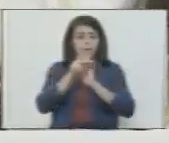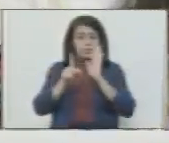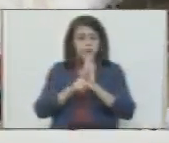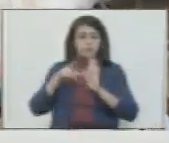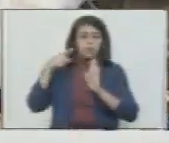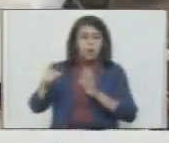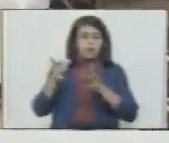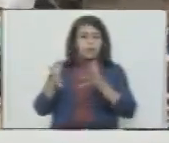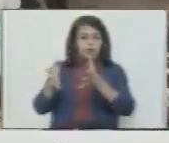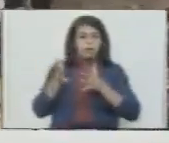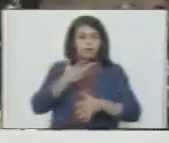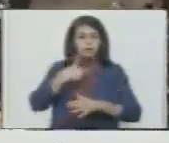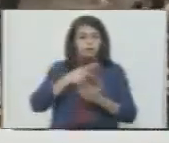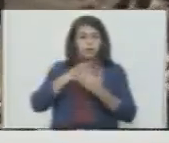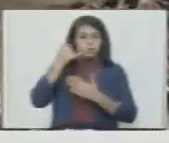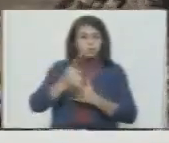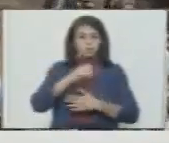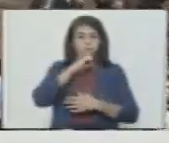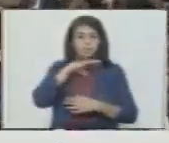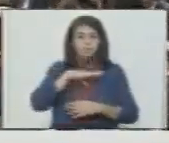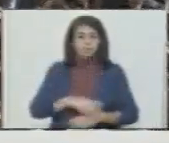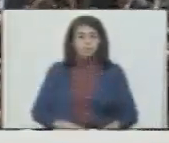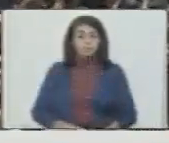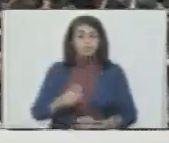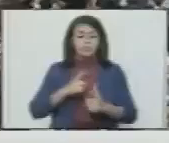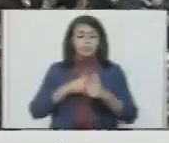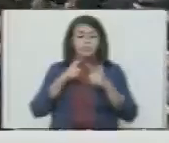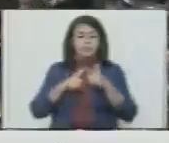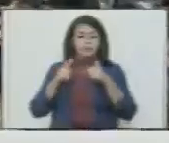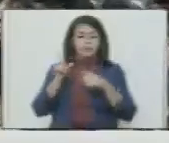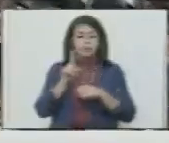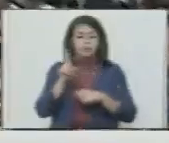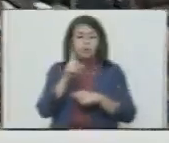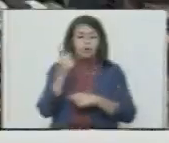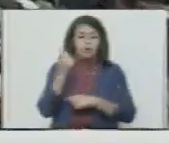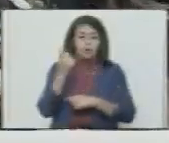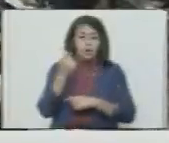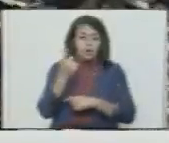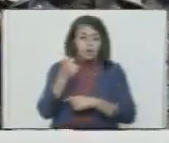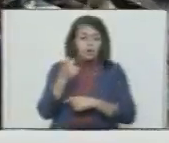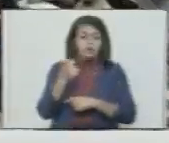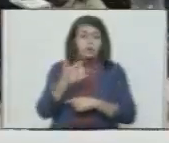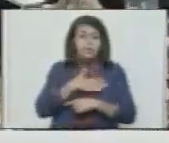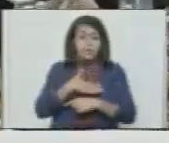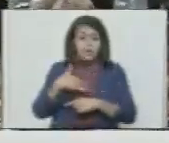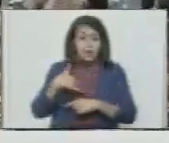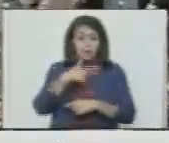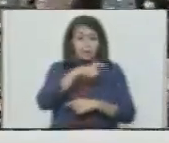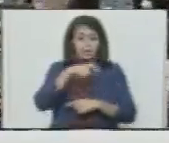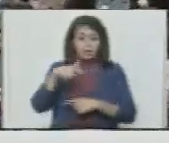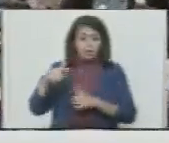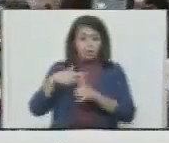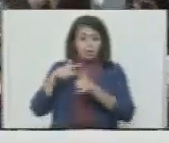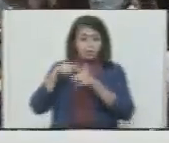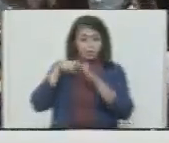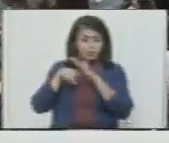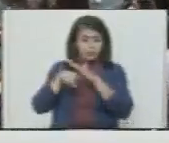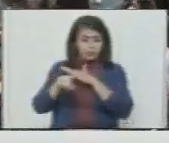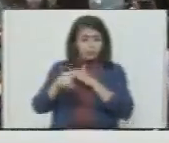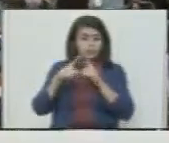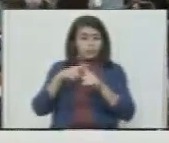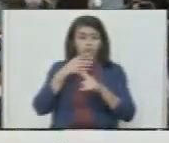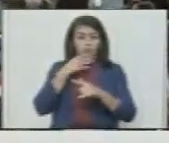principios que darán la victoria a nuestro proyecto histórico. Por eso no faltarán quienes traten de inocular en lo más